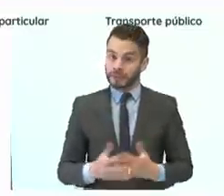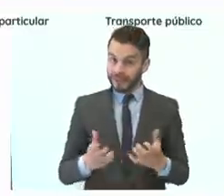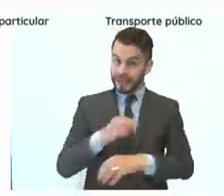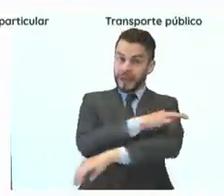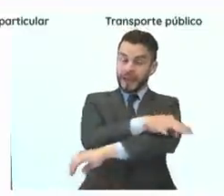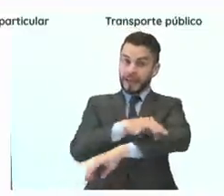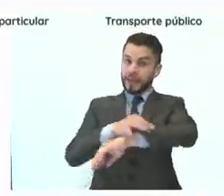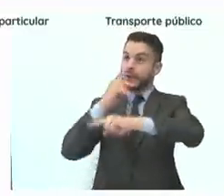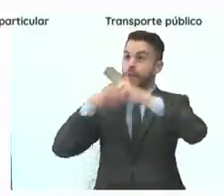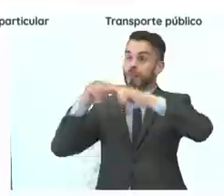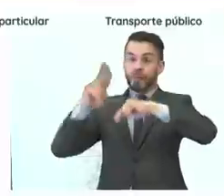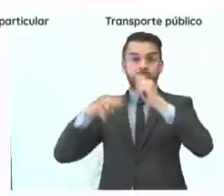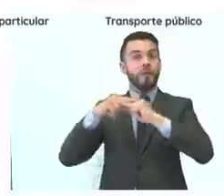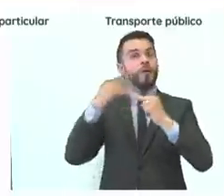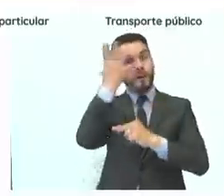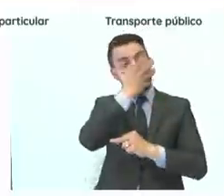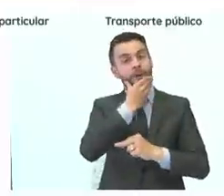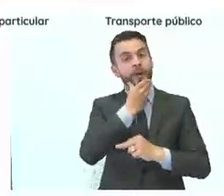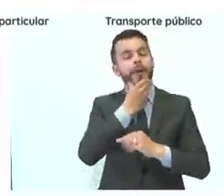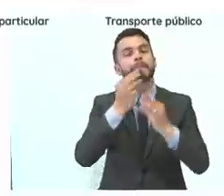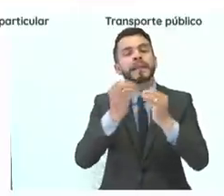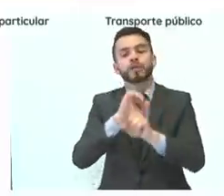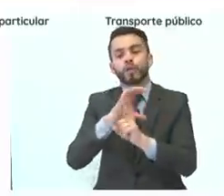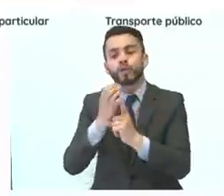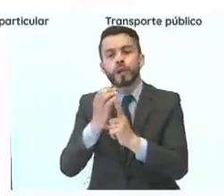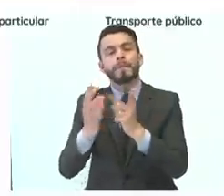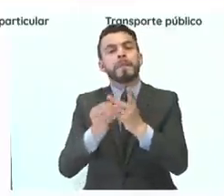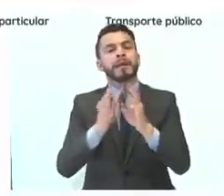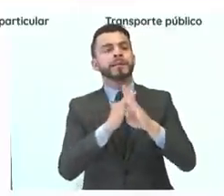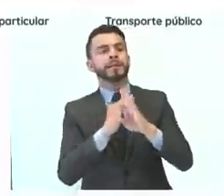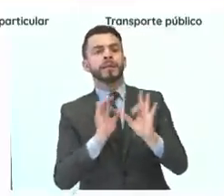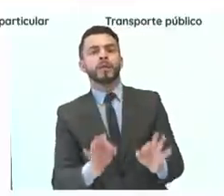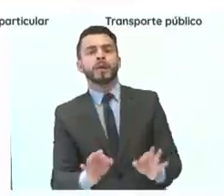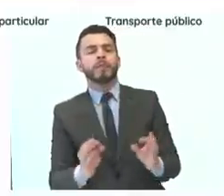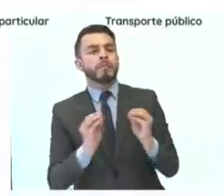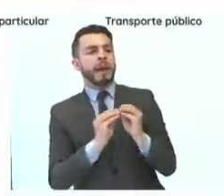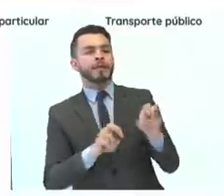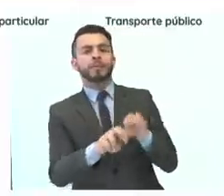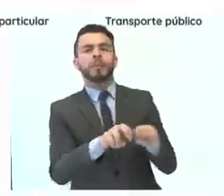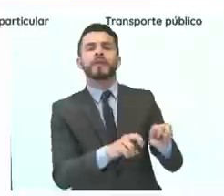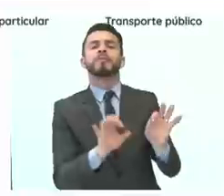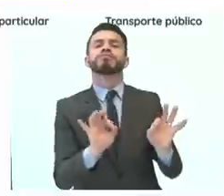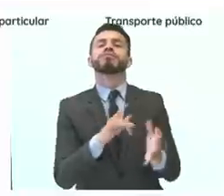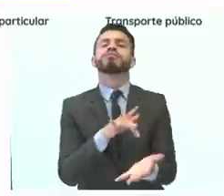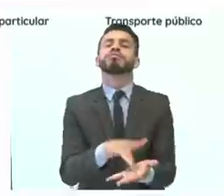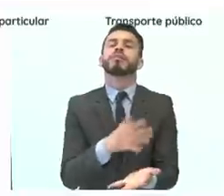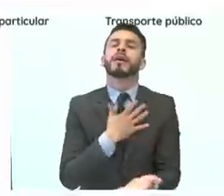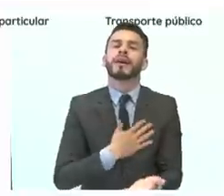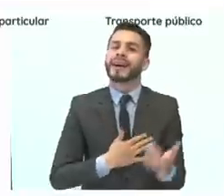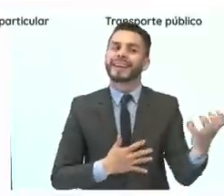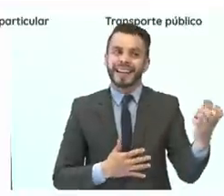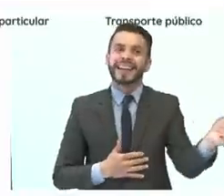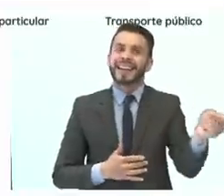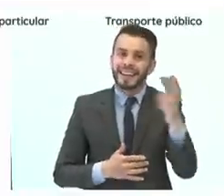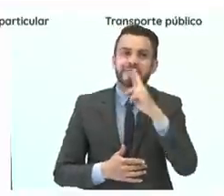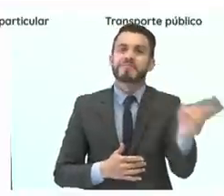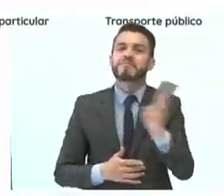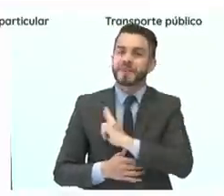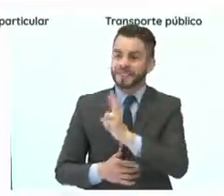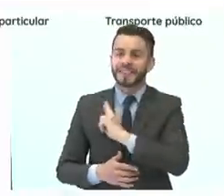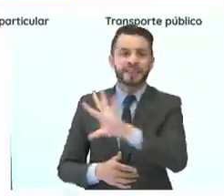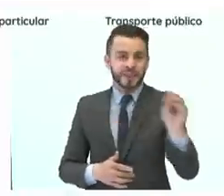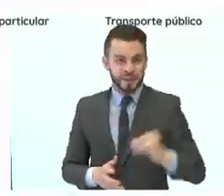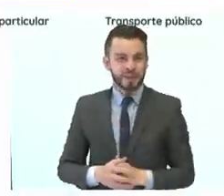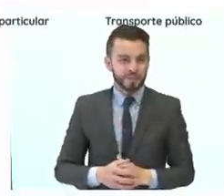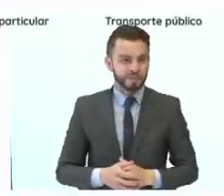las condiciones de cultura, de seguridad, de movilidad son las adecuadas para estar. Ahora, cuando les dijimos, bueno, muy bien,